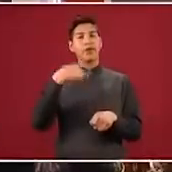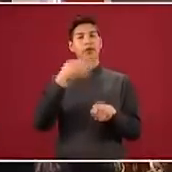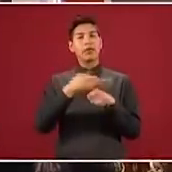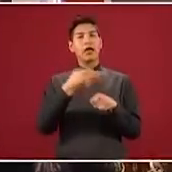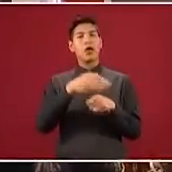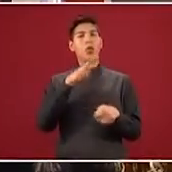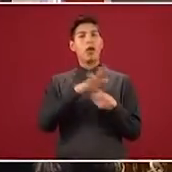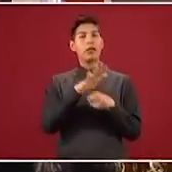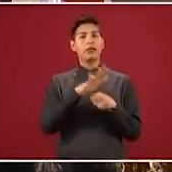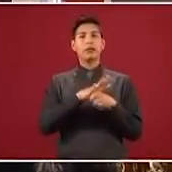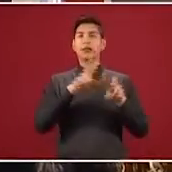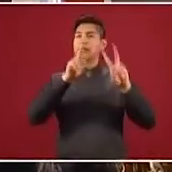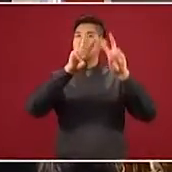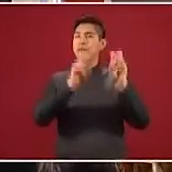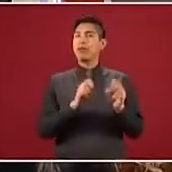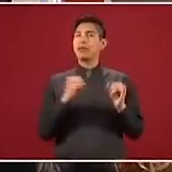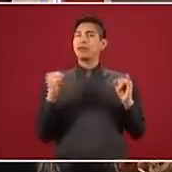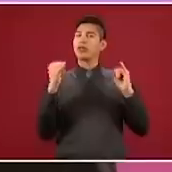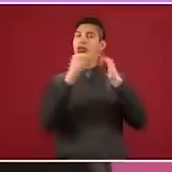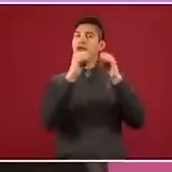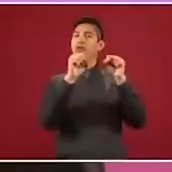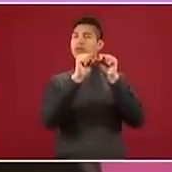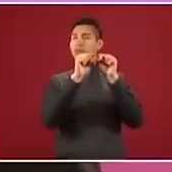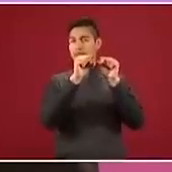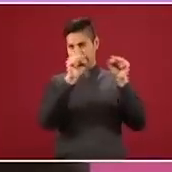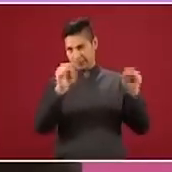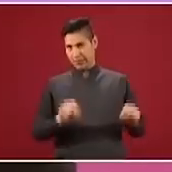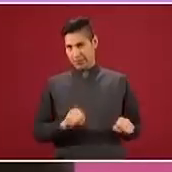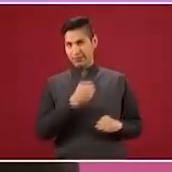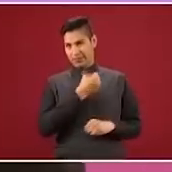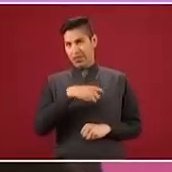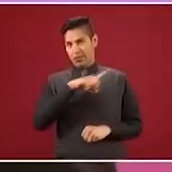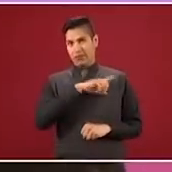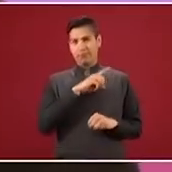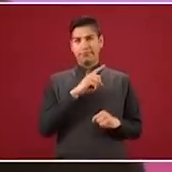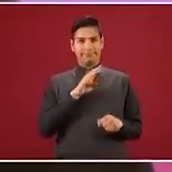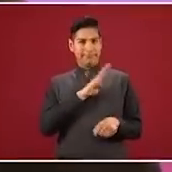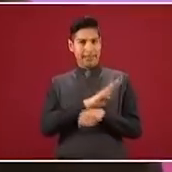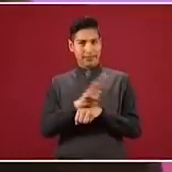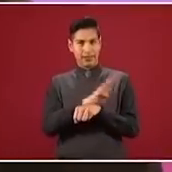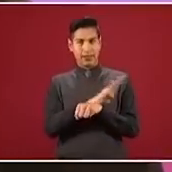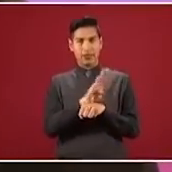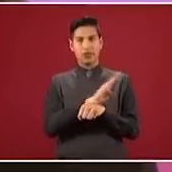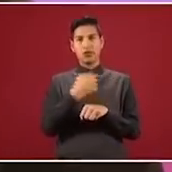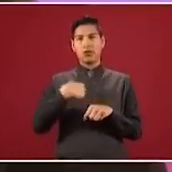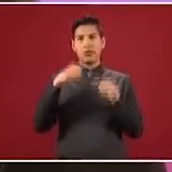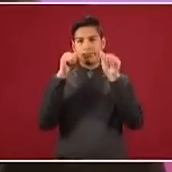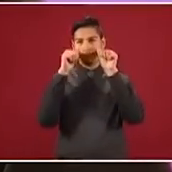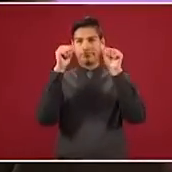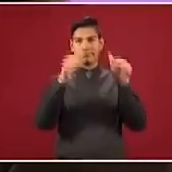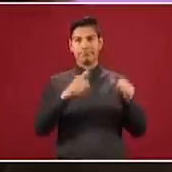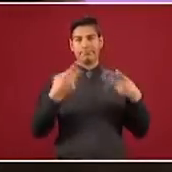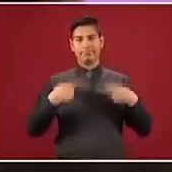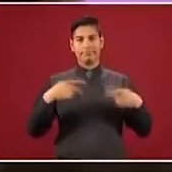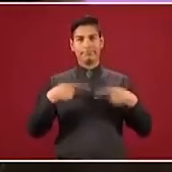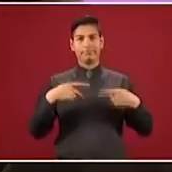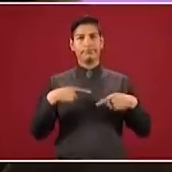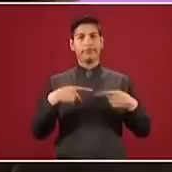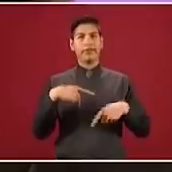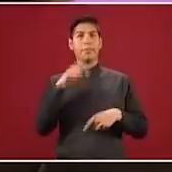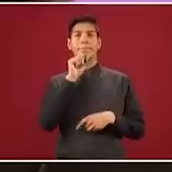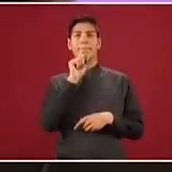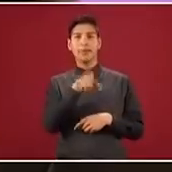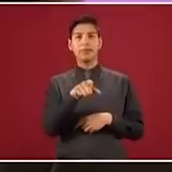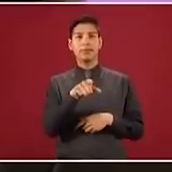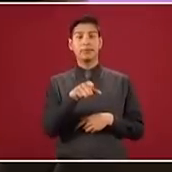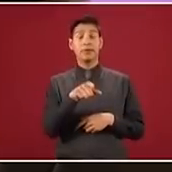través del Instituto de Salud para el Bienestar para garantizar la atención de la población no asegurada. Y aquí aclaro un mito